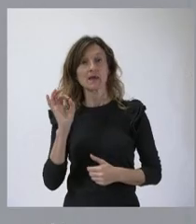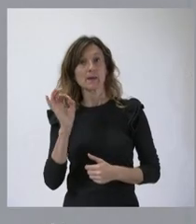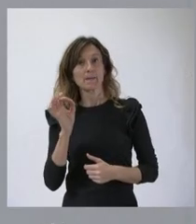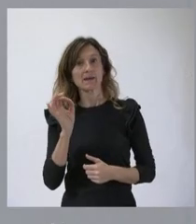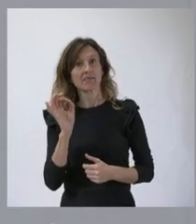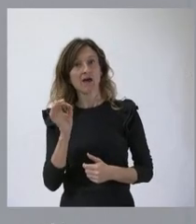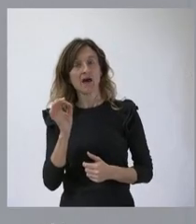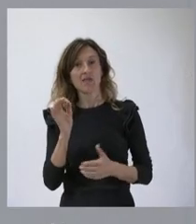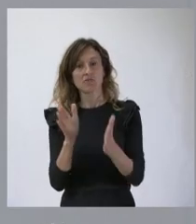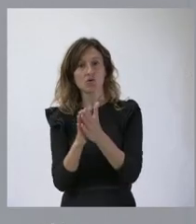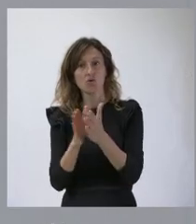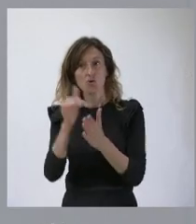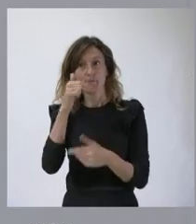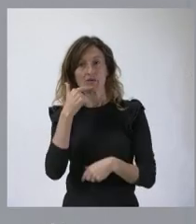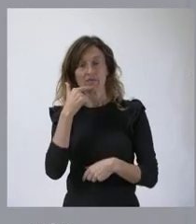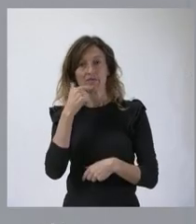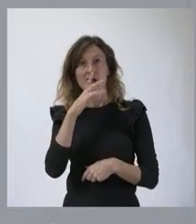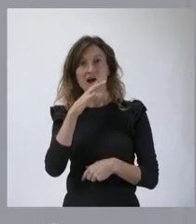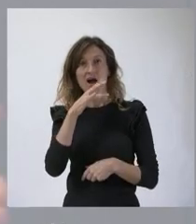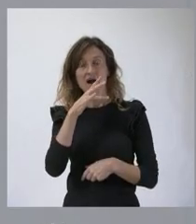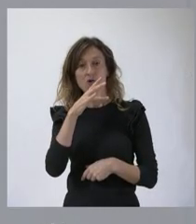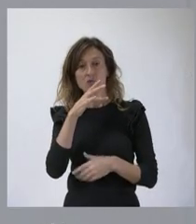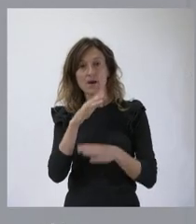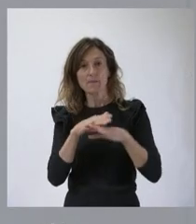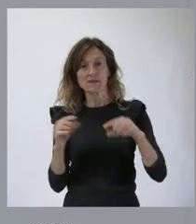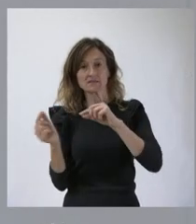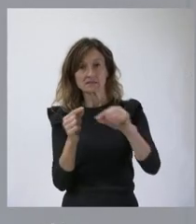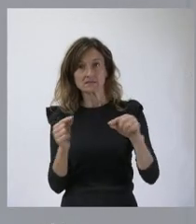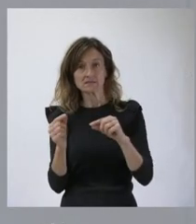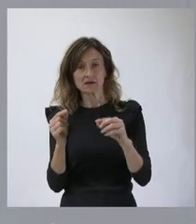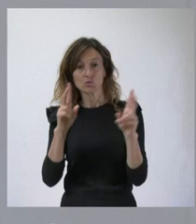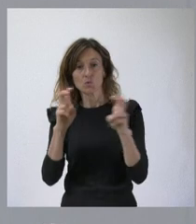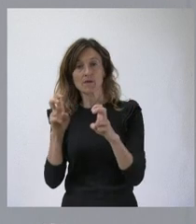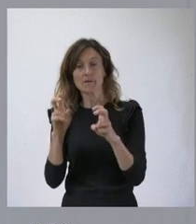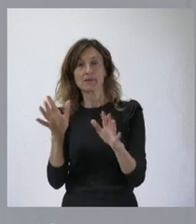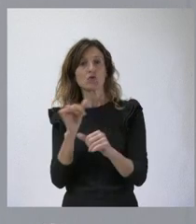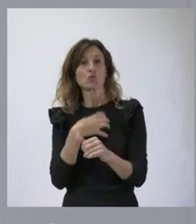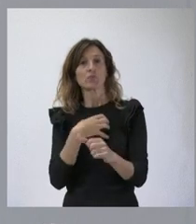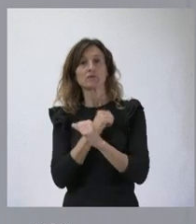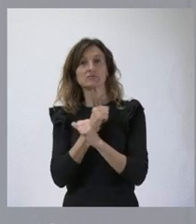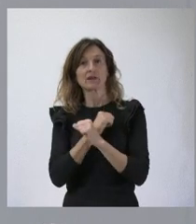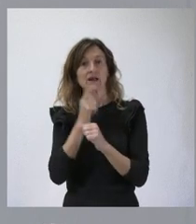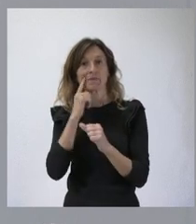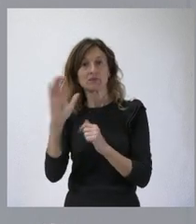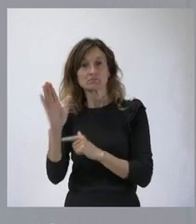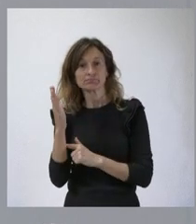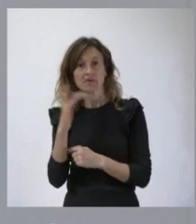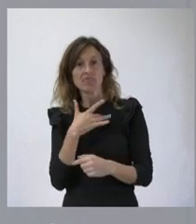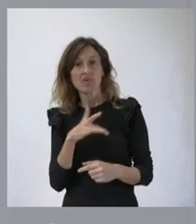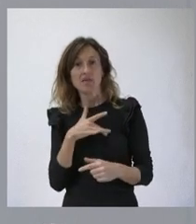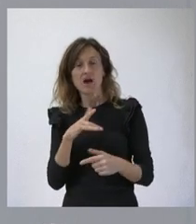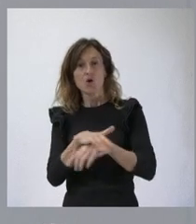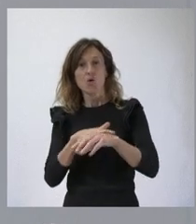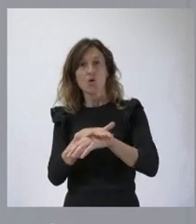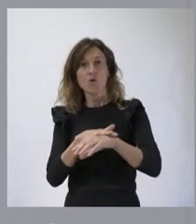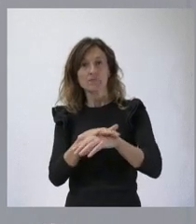eh su compañero lo decía ahora Hay nuevas indefiniciones encima de la mesa pero no podemos esperar a ver cuáles son las nuevas cesiones que el gobierno hace